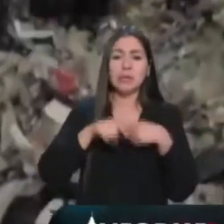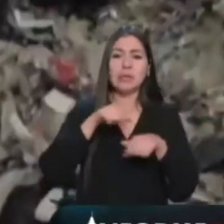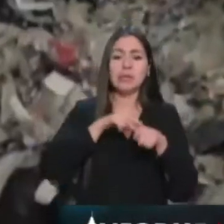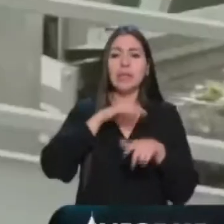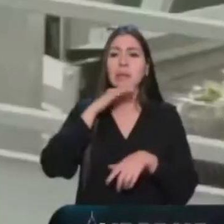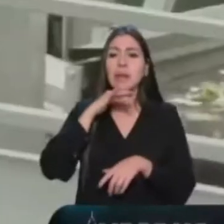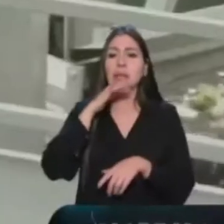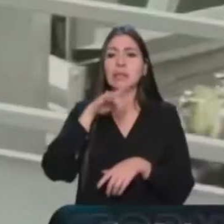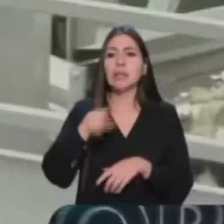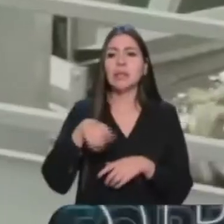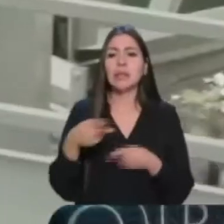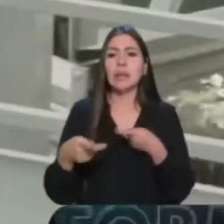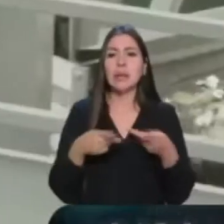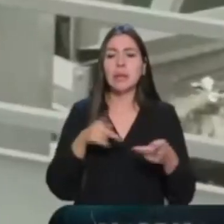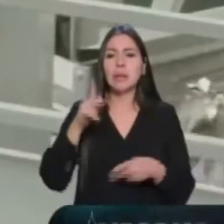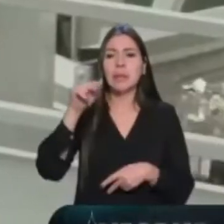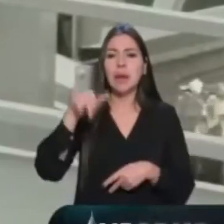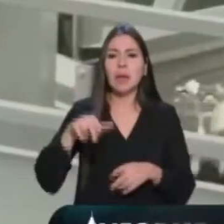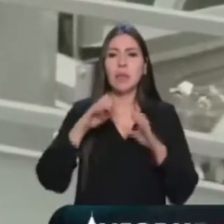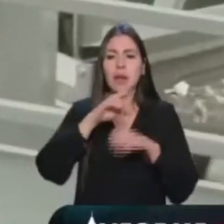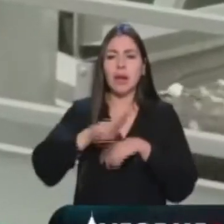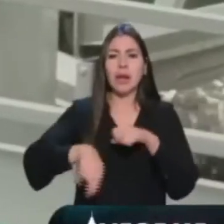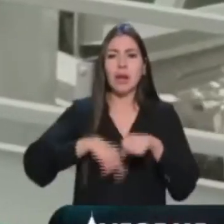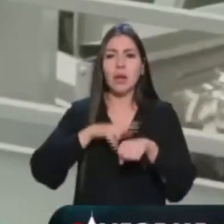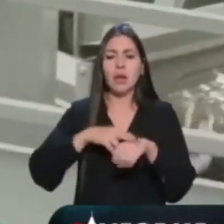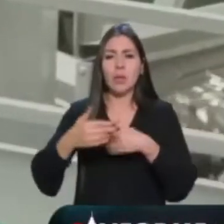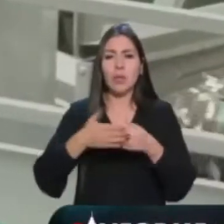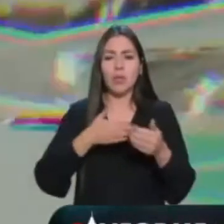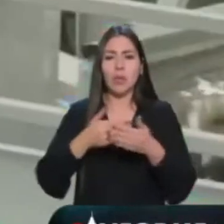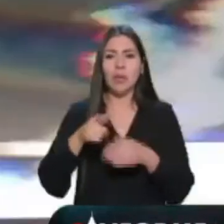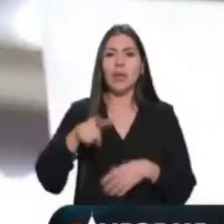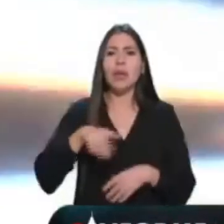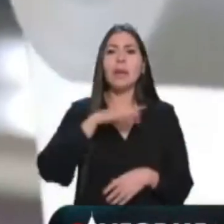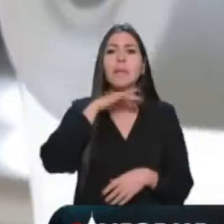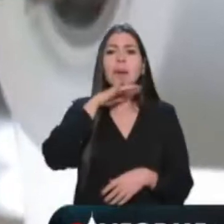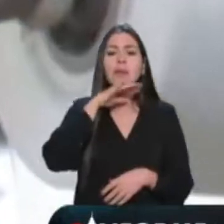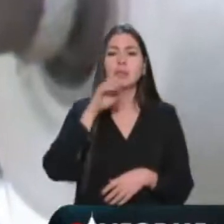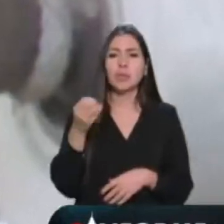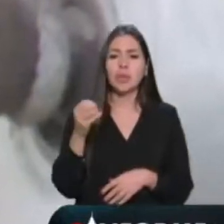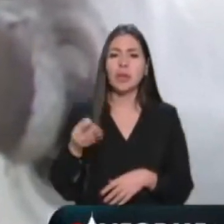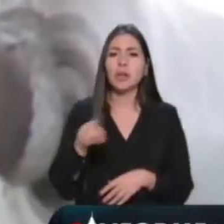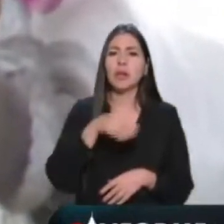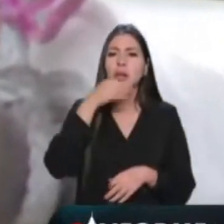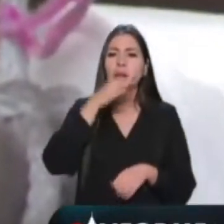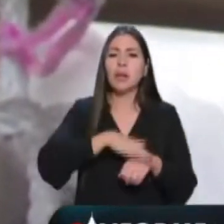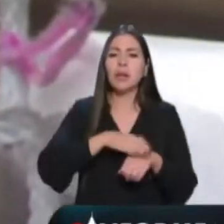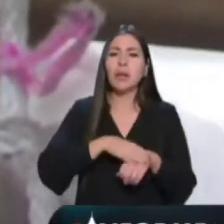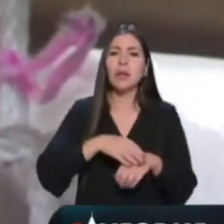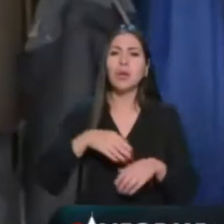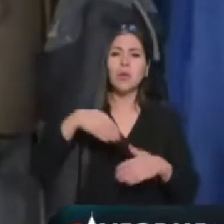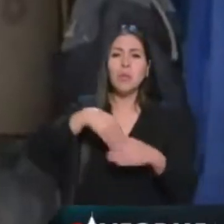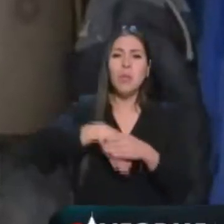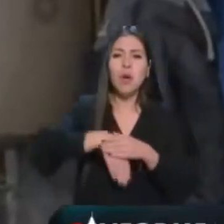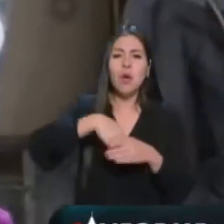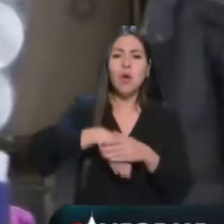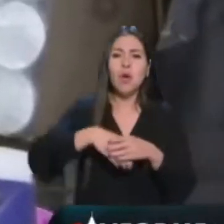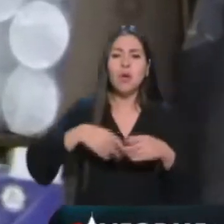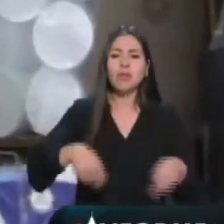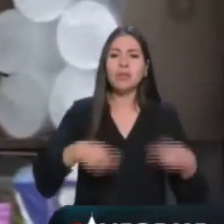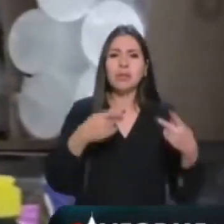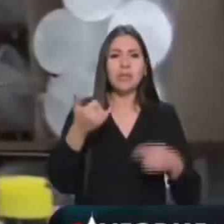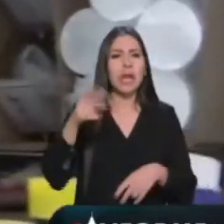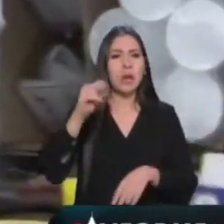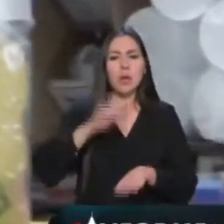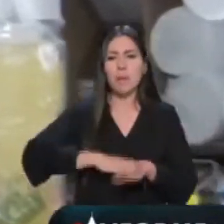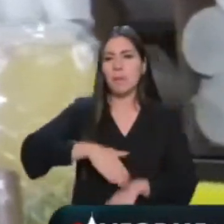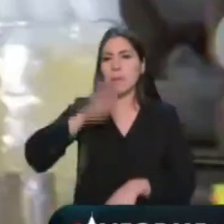es parte de una política ambiental de vanguardia: basura cero, no más bolsas de súper. Se busca sustituir los productos